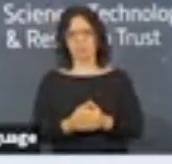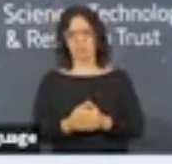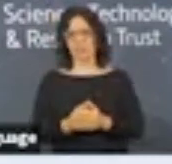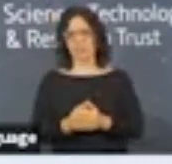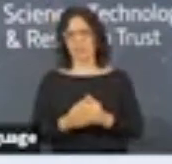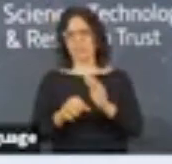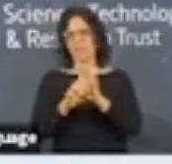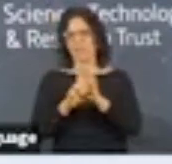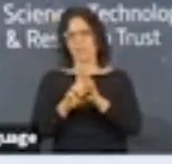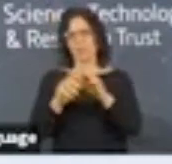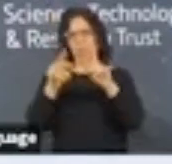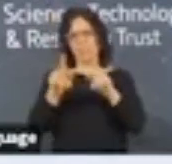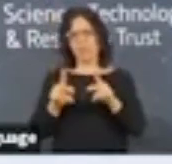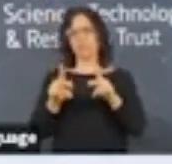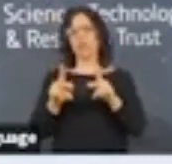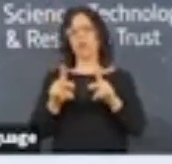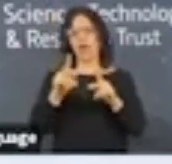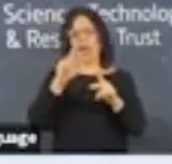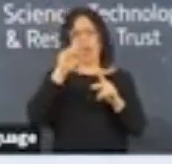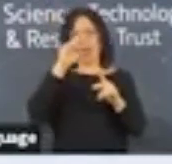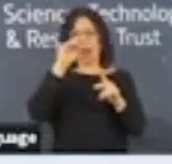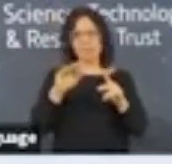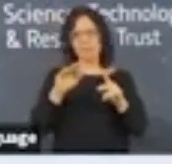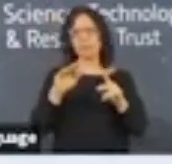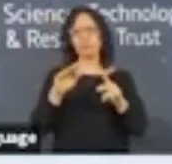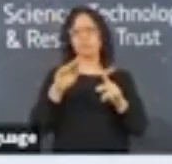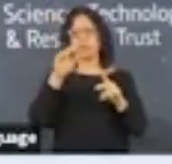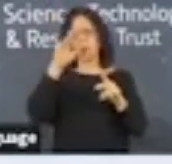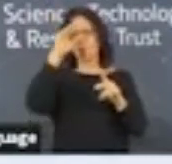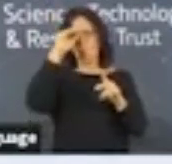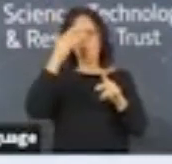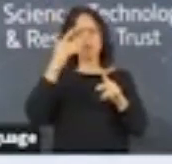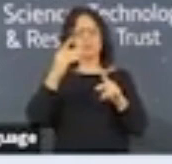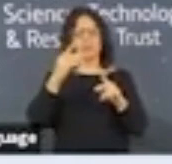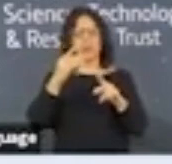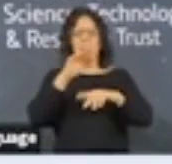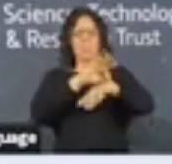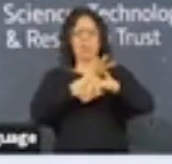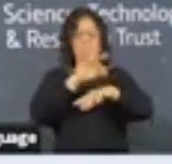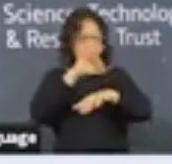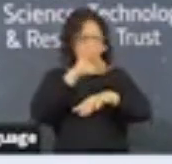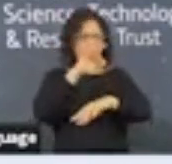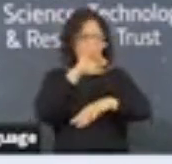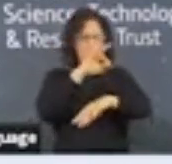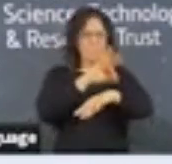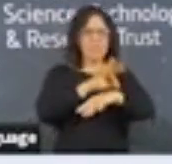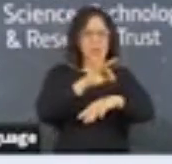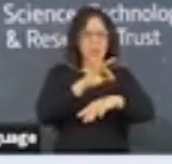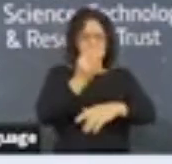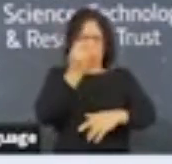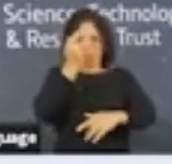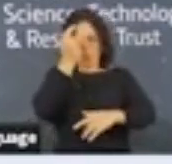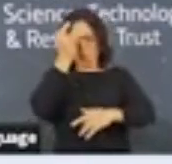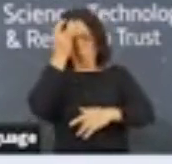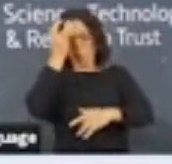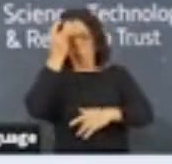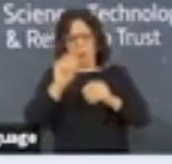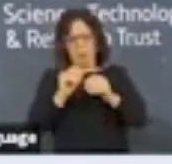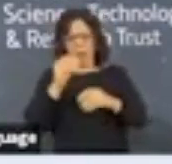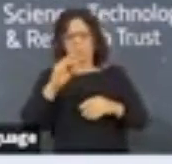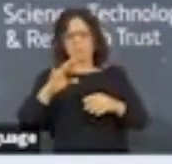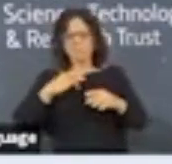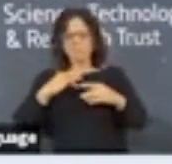el mosquito pica a esa persona y al cabo de unos días el mosquito se infecta y está